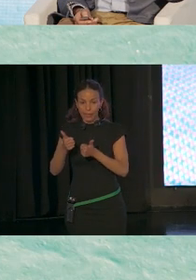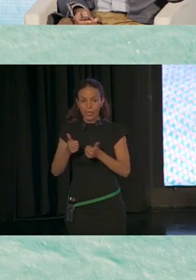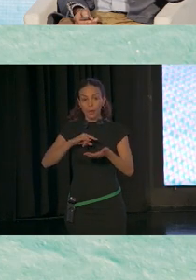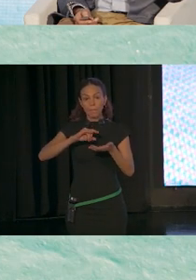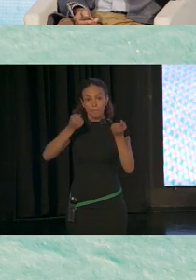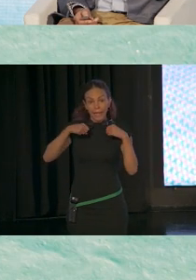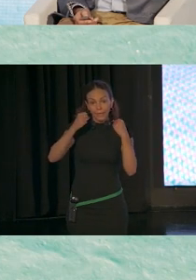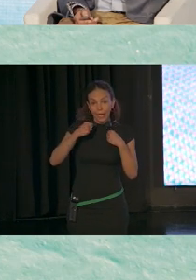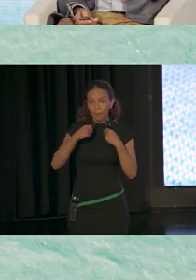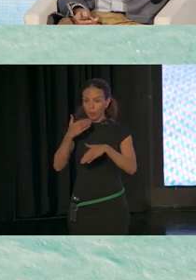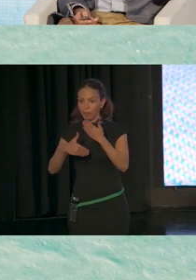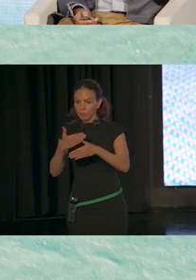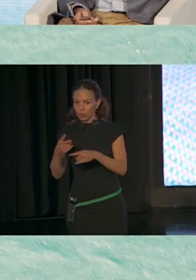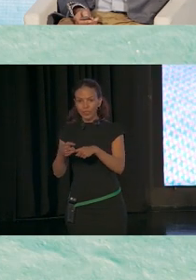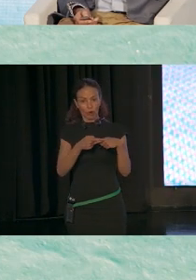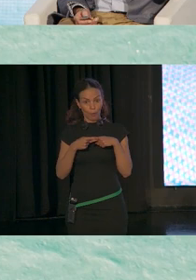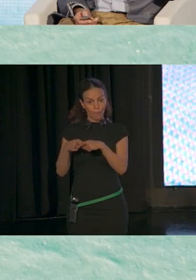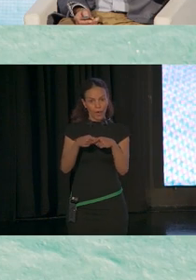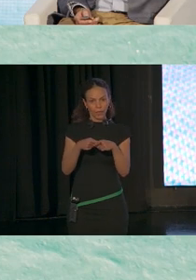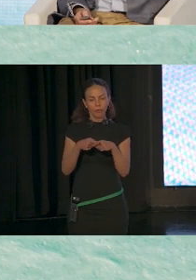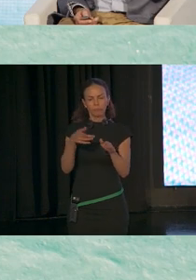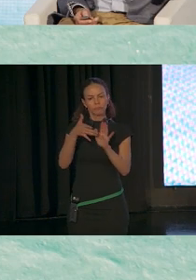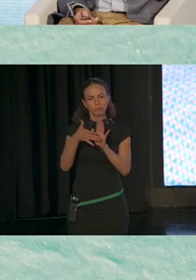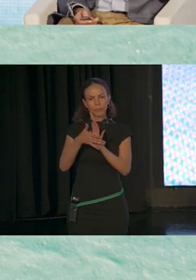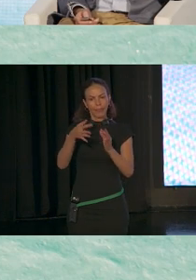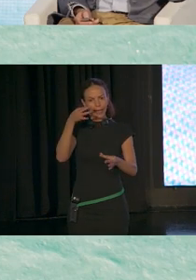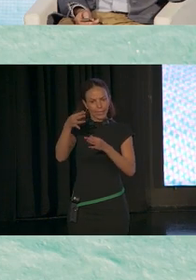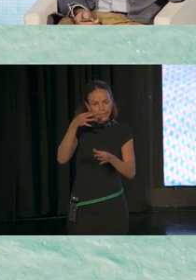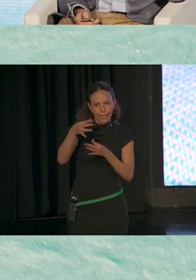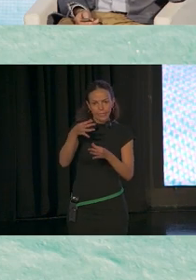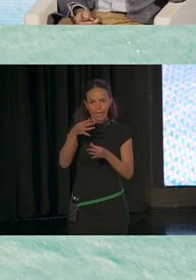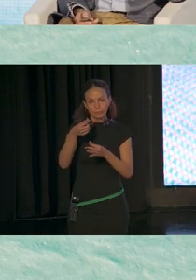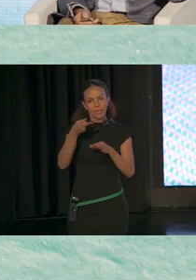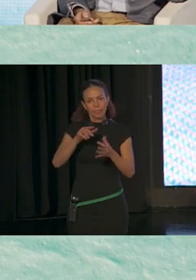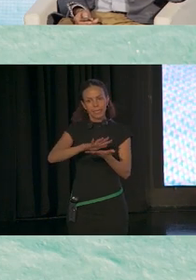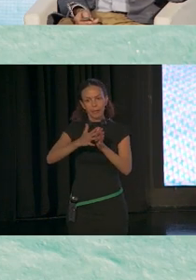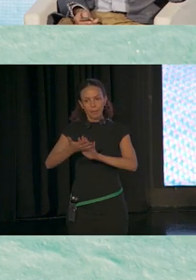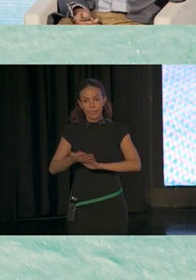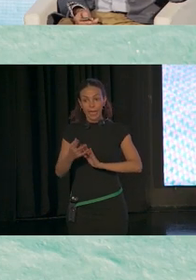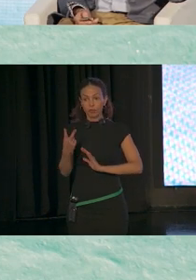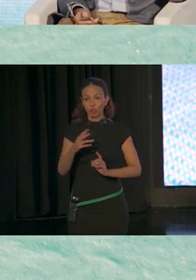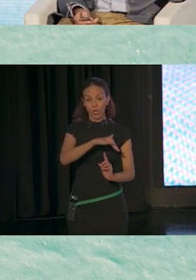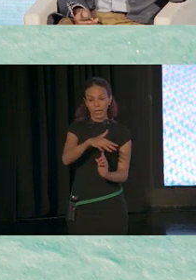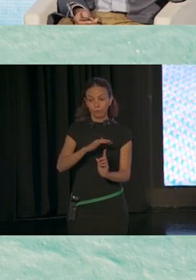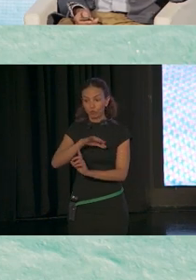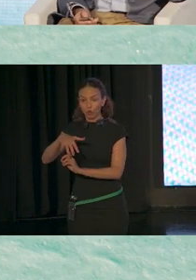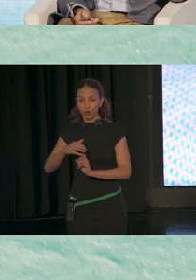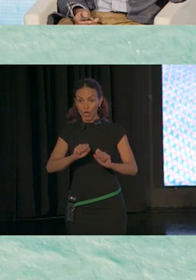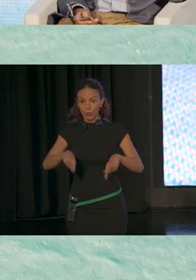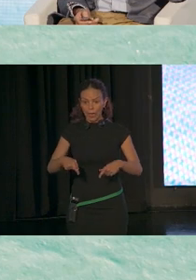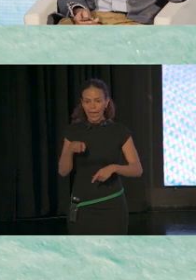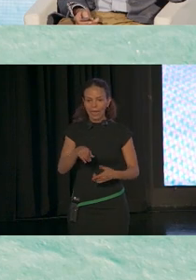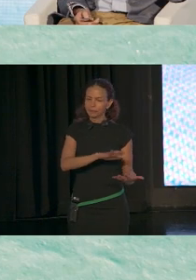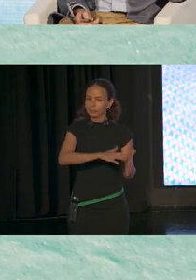procedimientos compartidos que se detallan y se comparten y se implementan. Y hay dos entornos naturales donde esto se